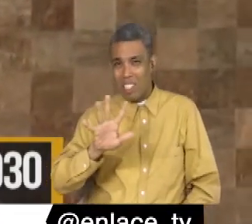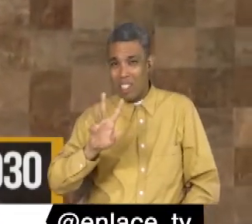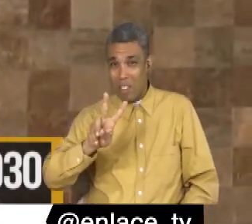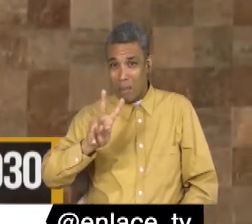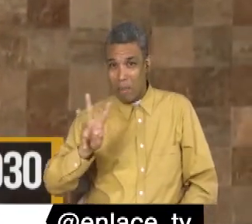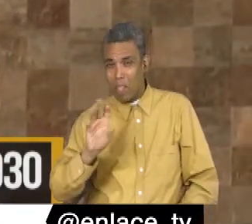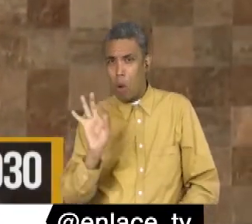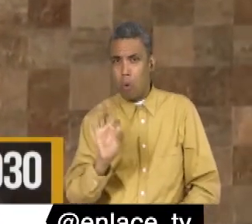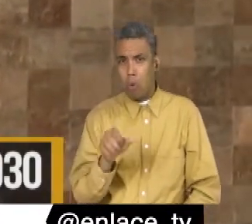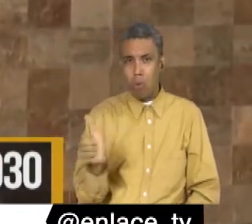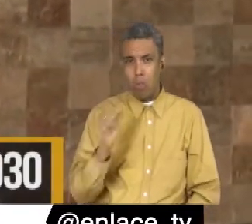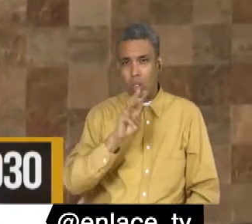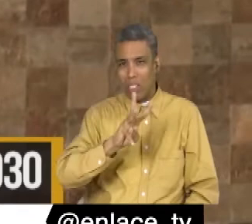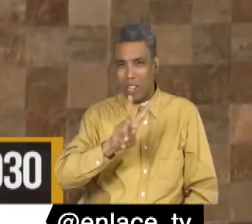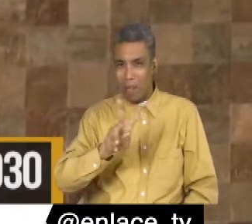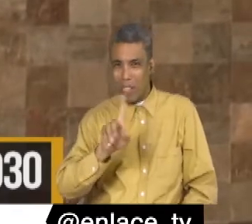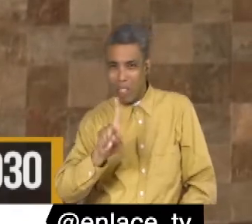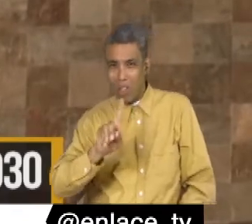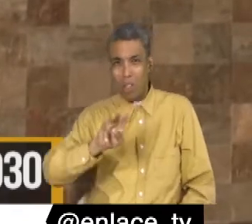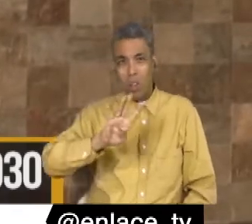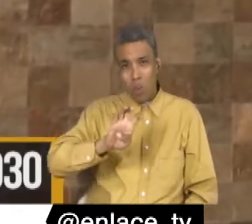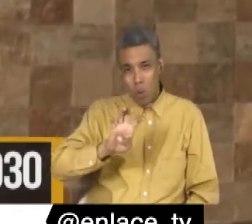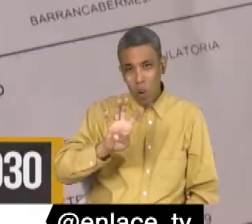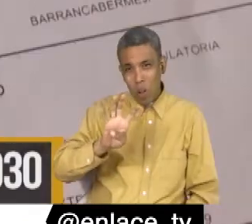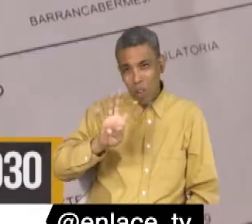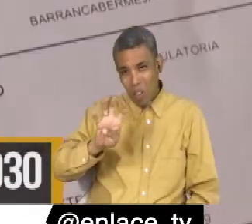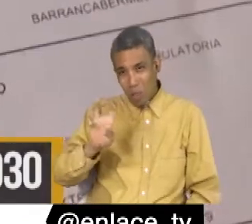321-385-6523 o al